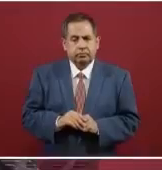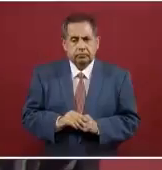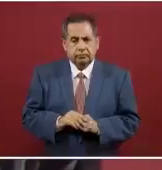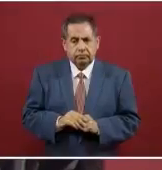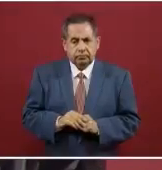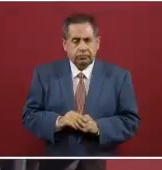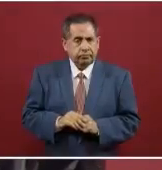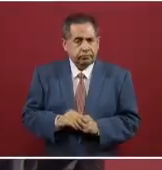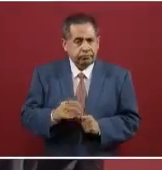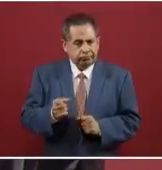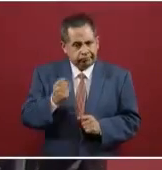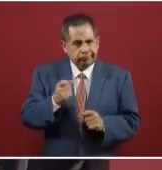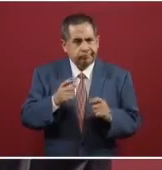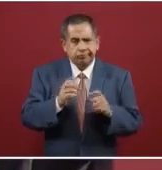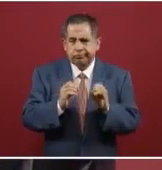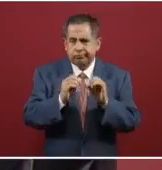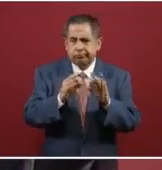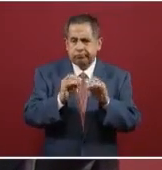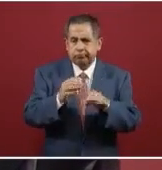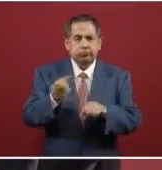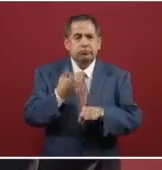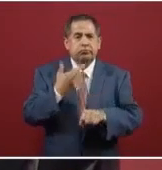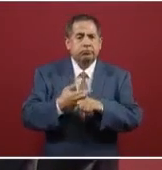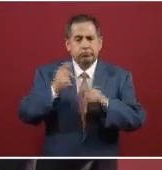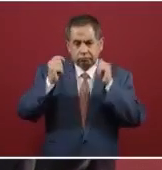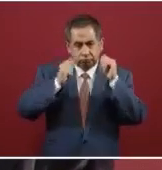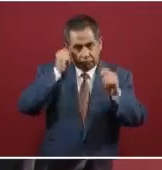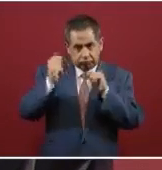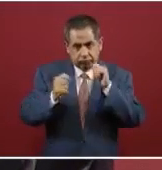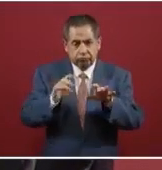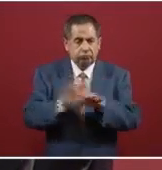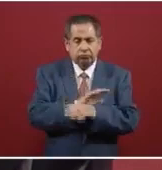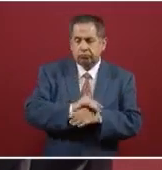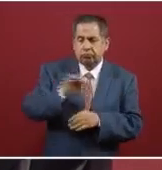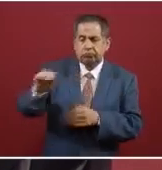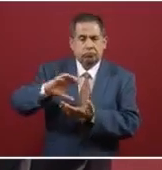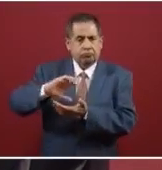una parte de la Secretaría de Turismo está en Chetumal,